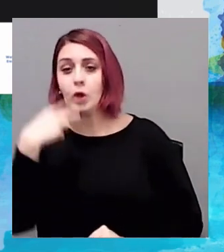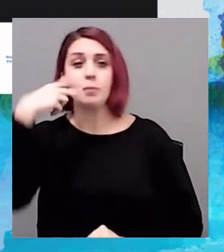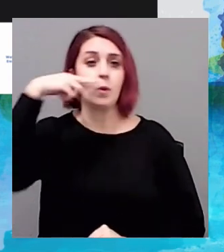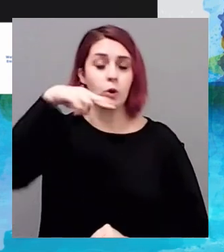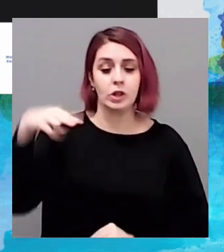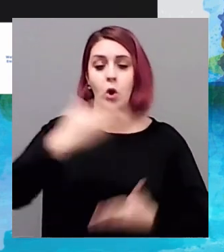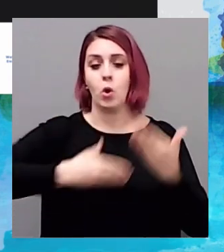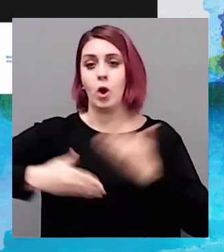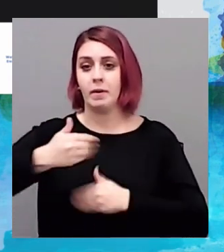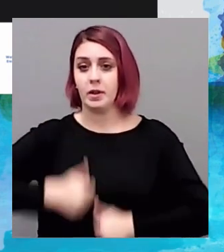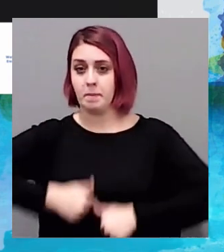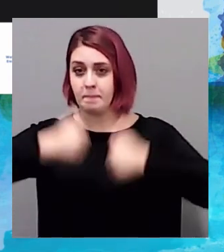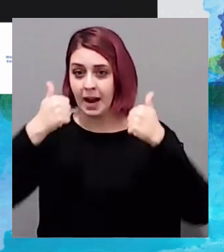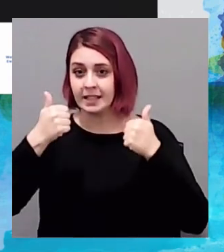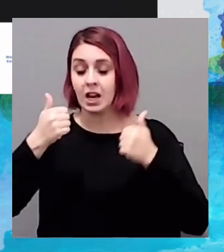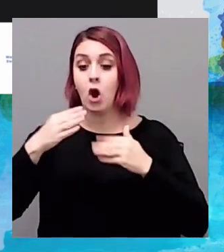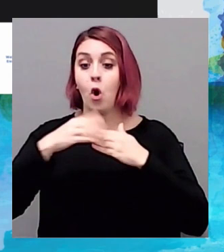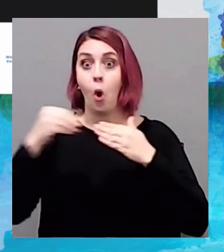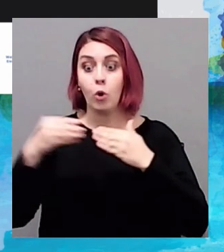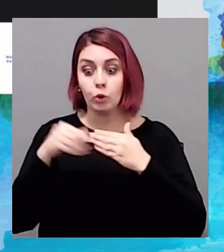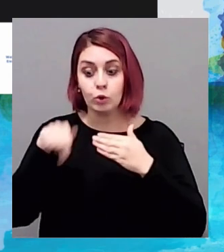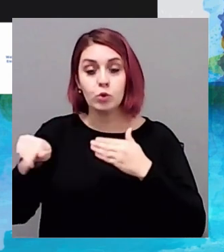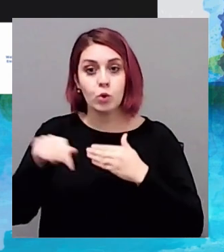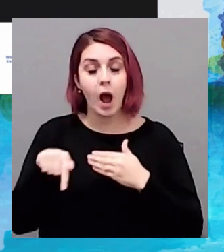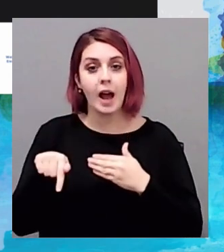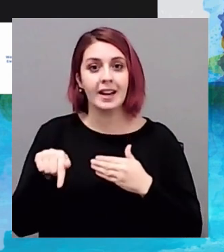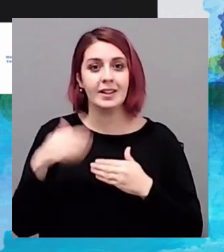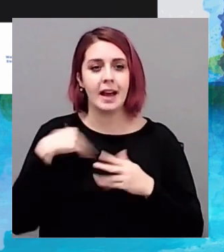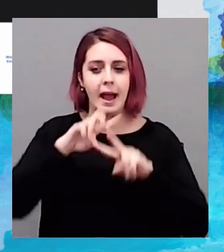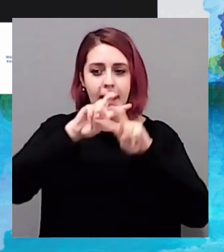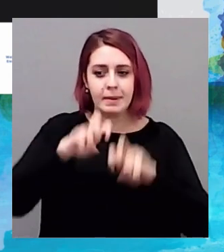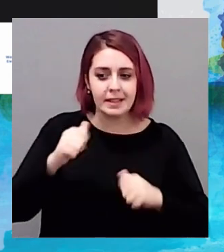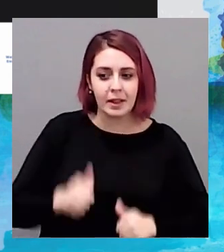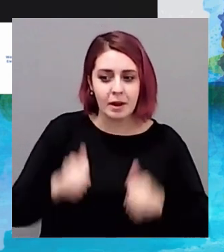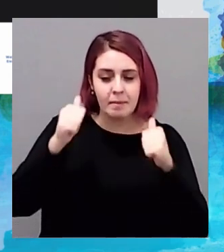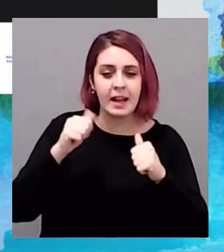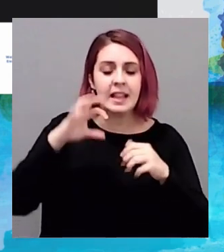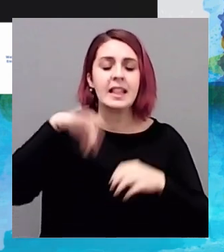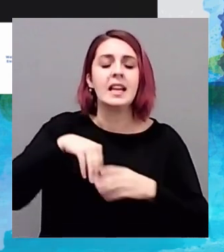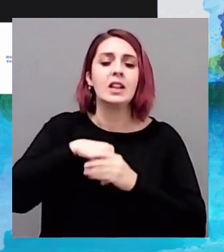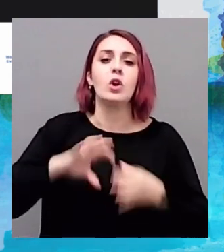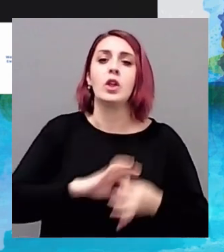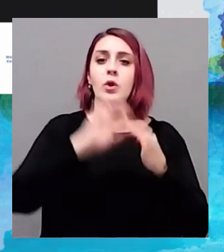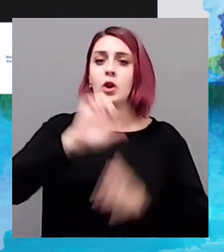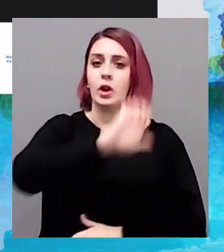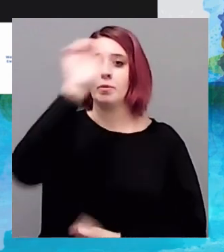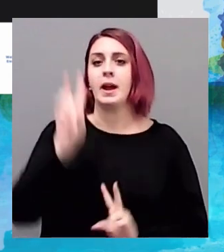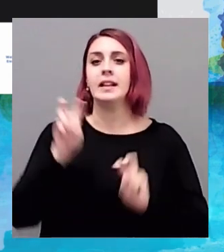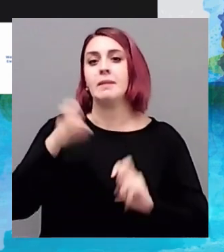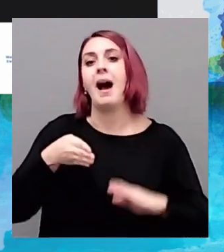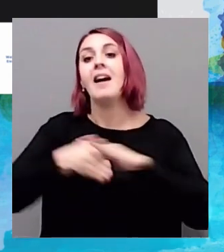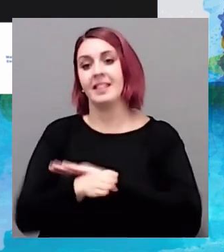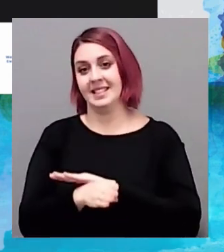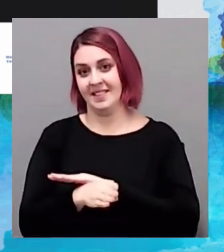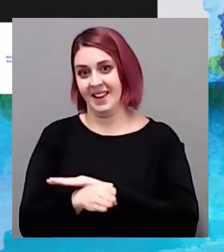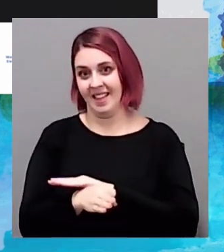los usuarios. Cada vez hay más investigación dentro de la Unión Europea, por ejemplo, en accesibilidad. Luego, cada